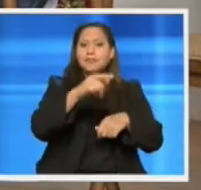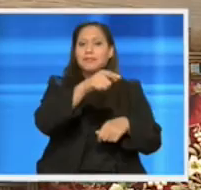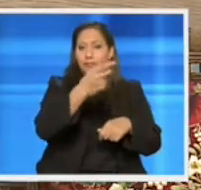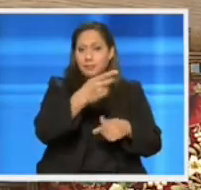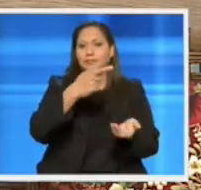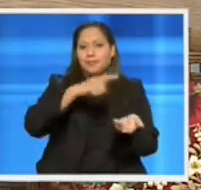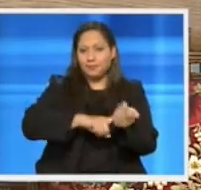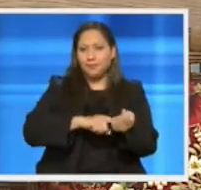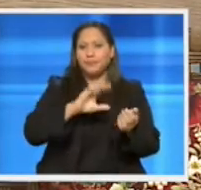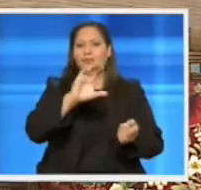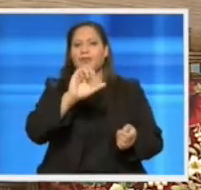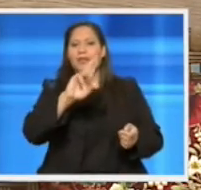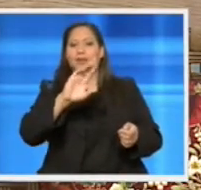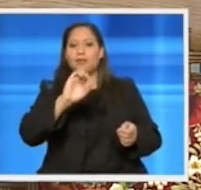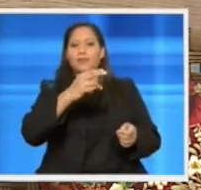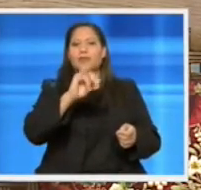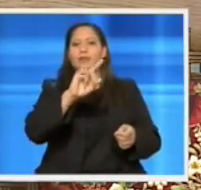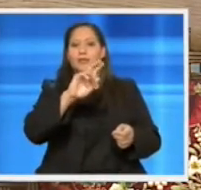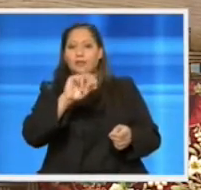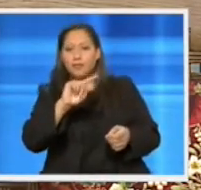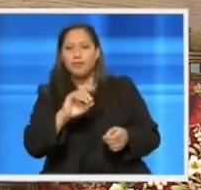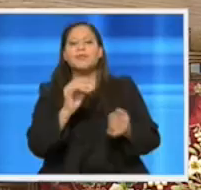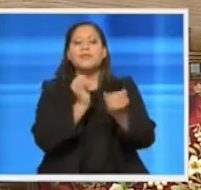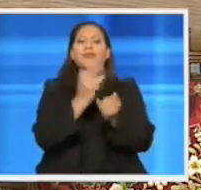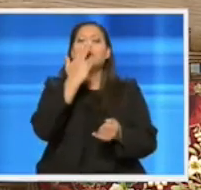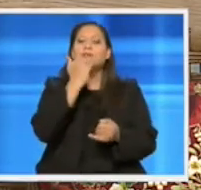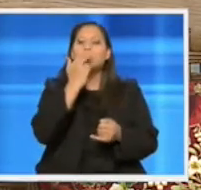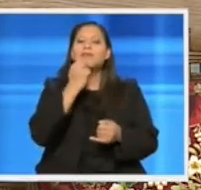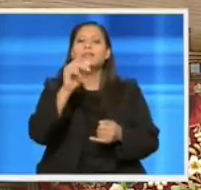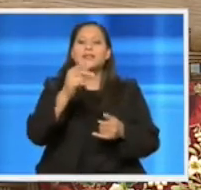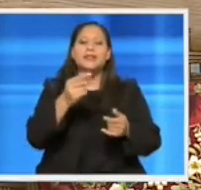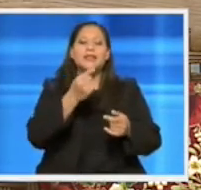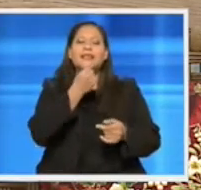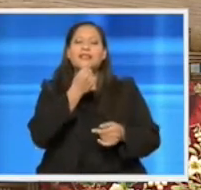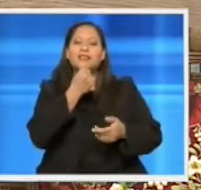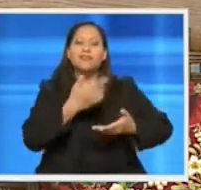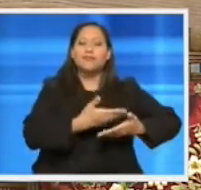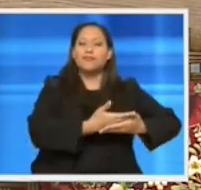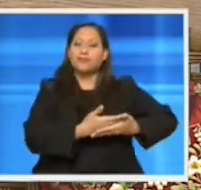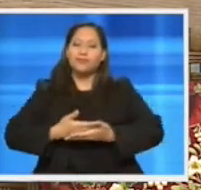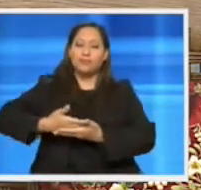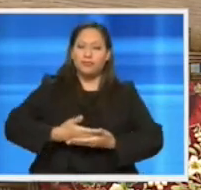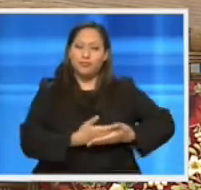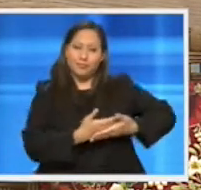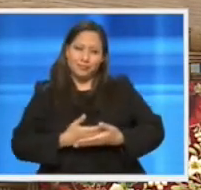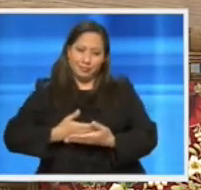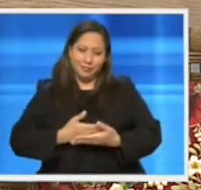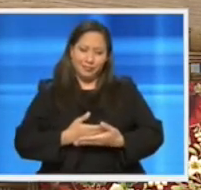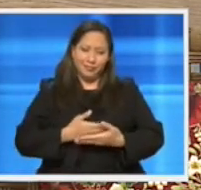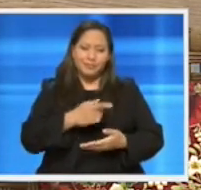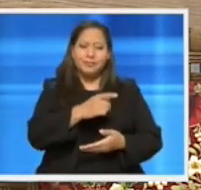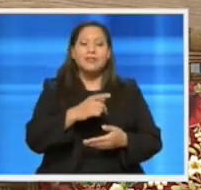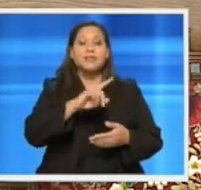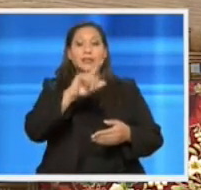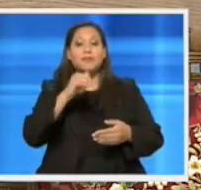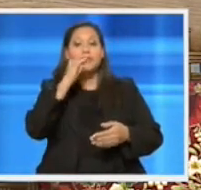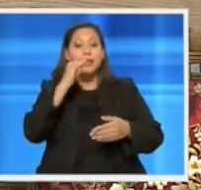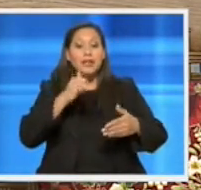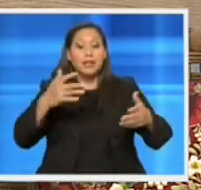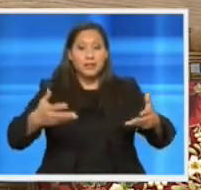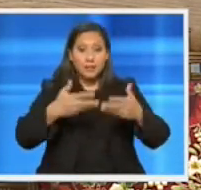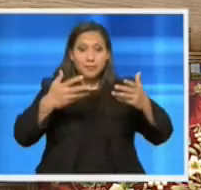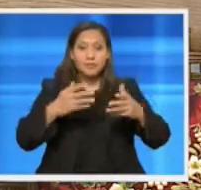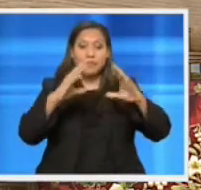la confitería con la que vas a arrullar al niño, ¿no? Bueno, al niño Dios. Sí, sí, sí. Y de ahí te pasas al espagueti,